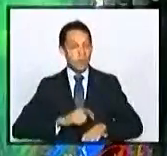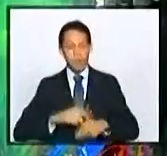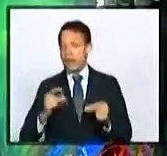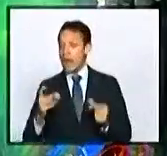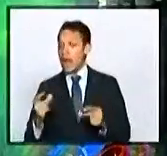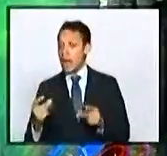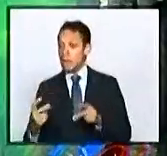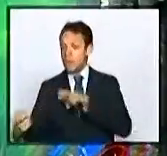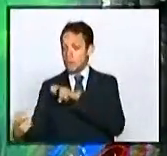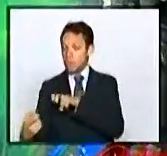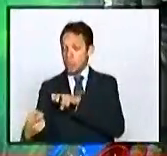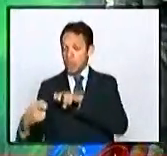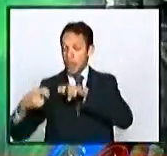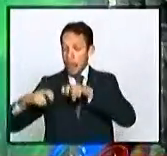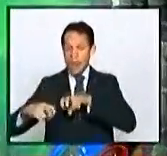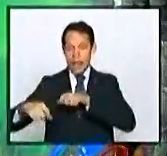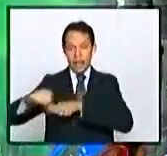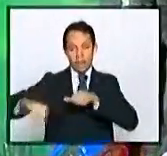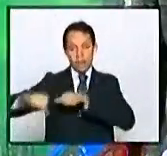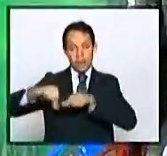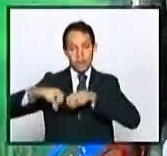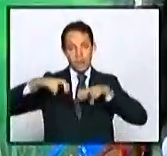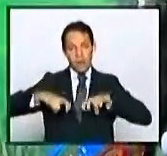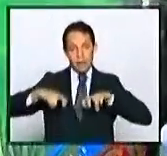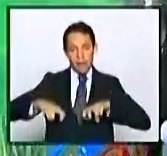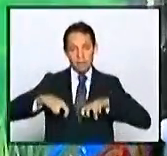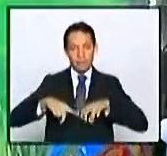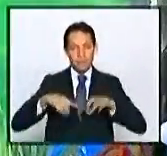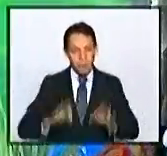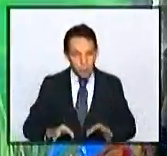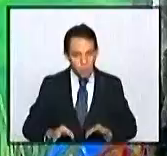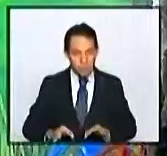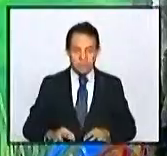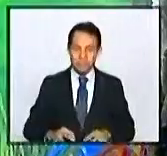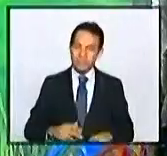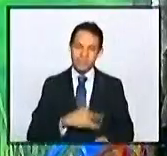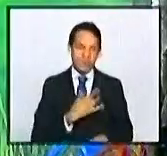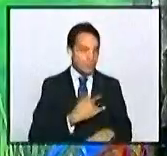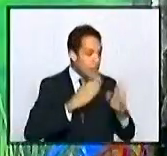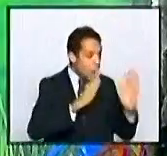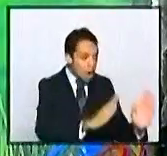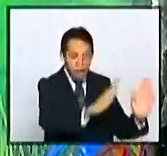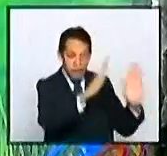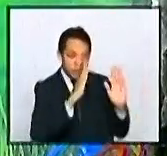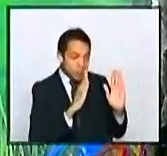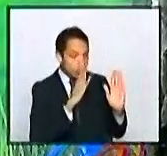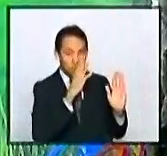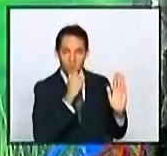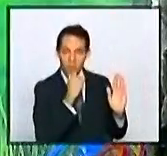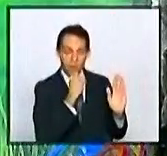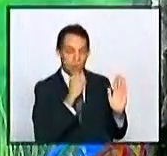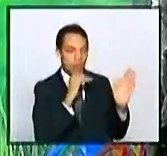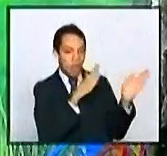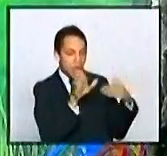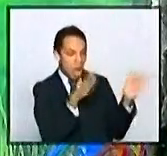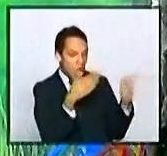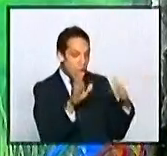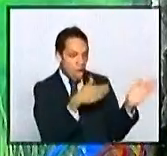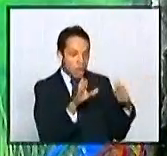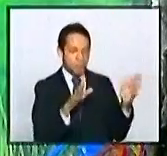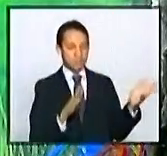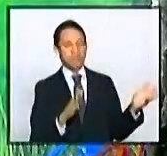el procedimiento de la consulta impiden que uno pueda tener o pueda globalizar la historia